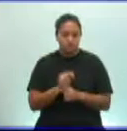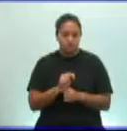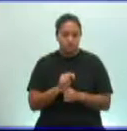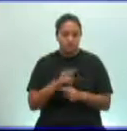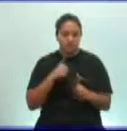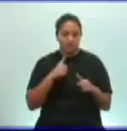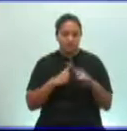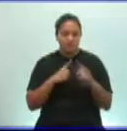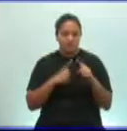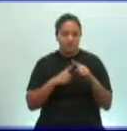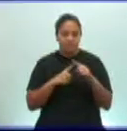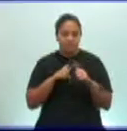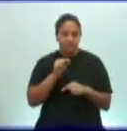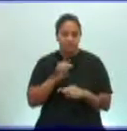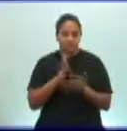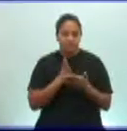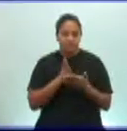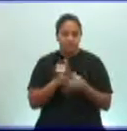nuestra clase.